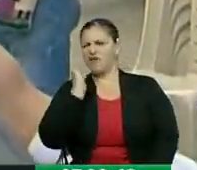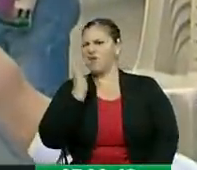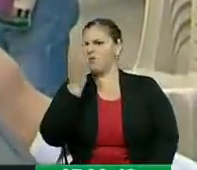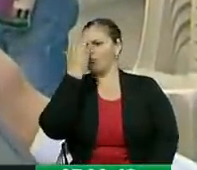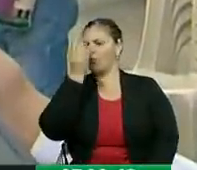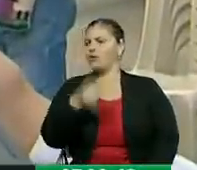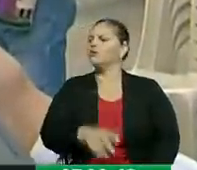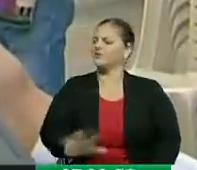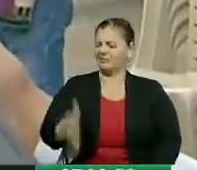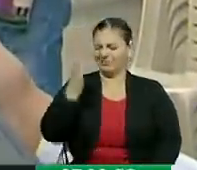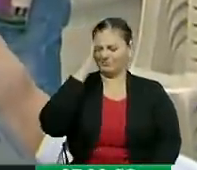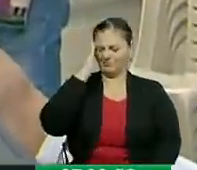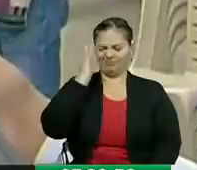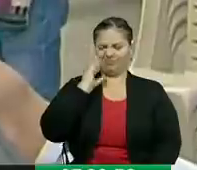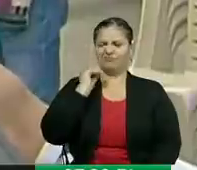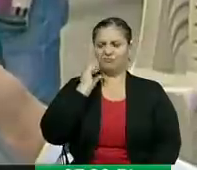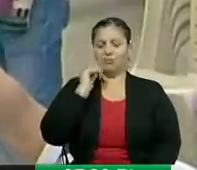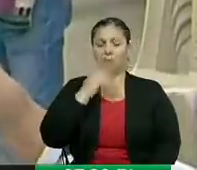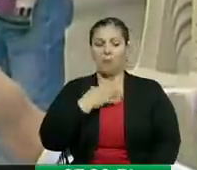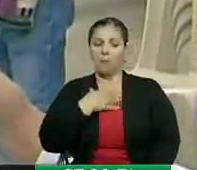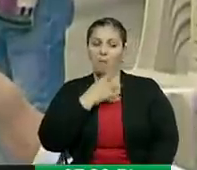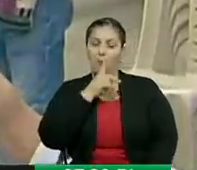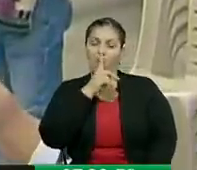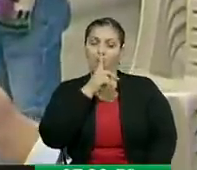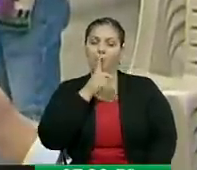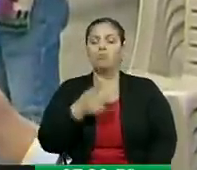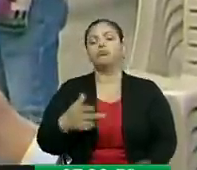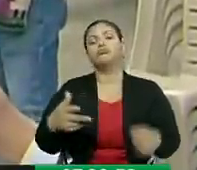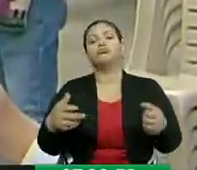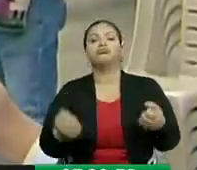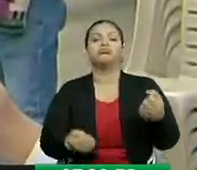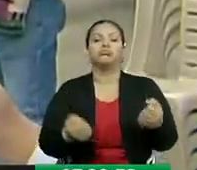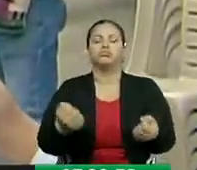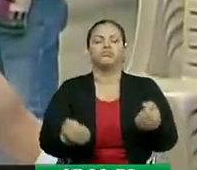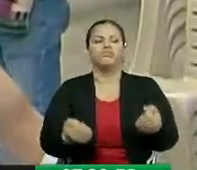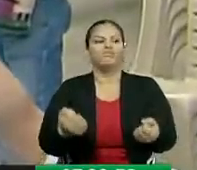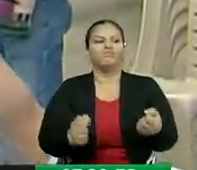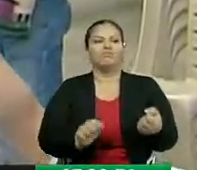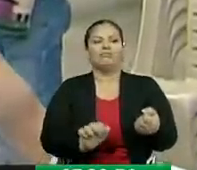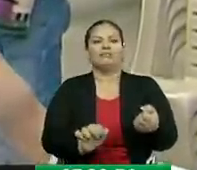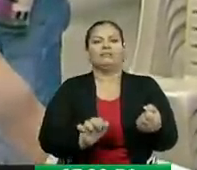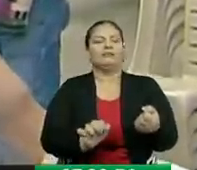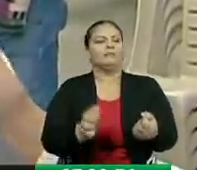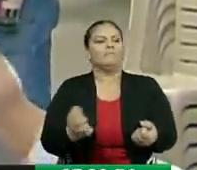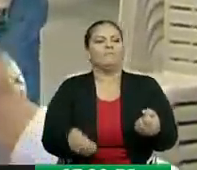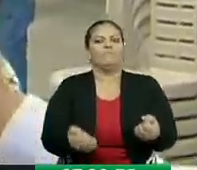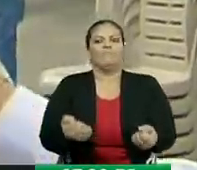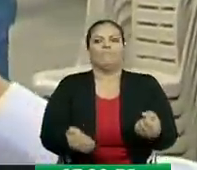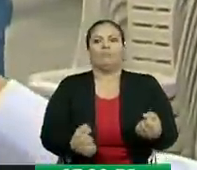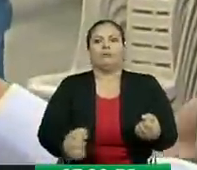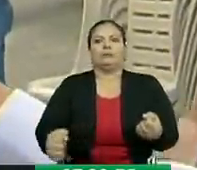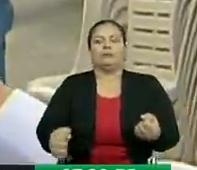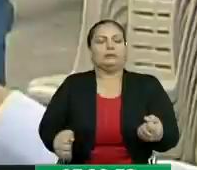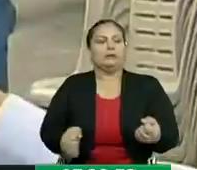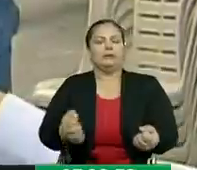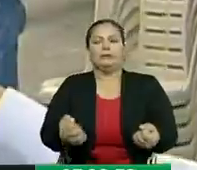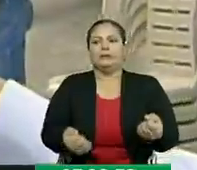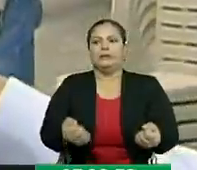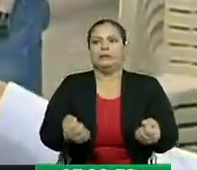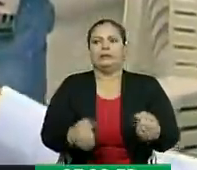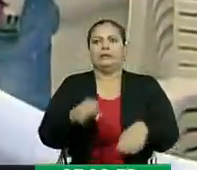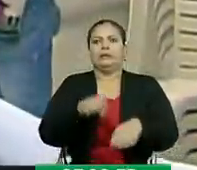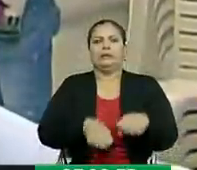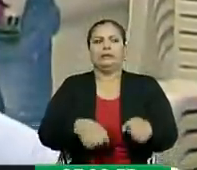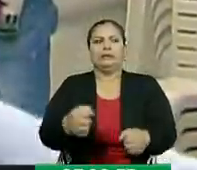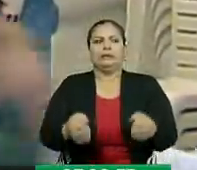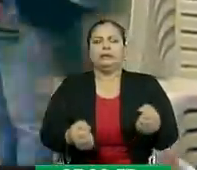que ya no le aguantó piedra ni en lo, con los cambios que venía aguantándose, y ahí es que el carro se vuelca, me indica mi hijo, que lo